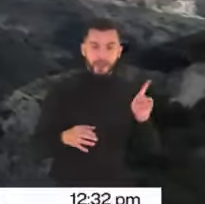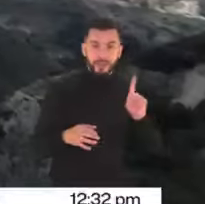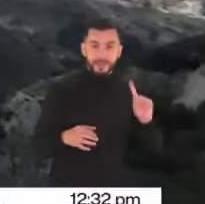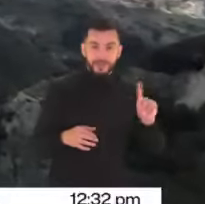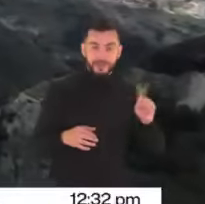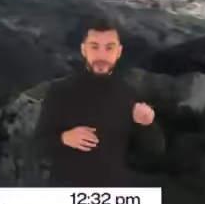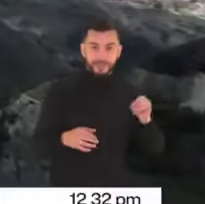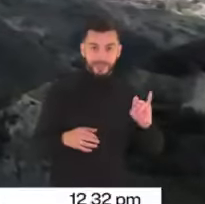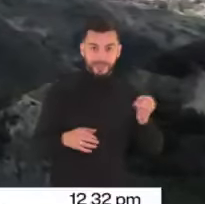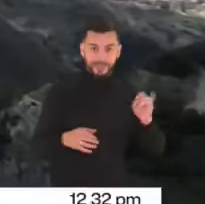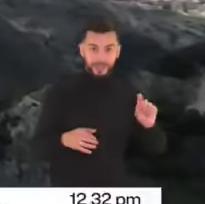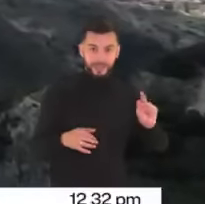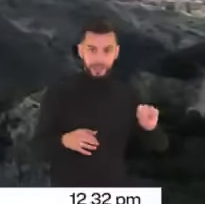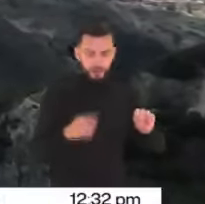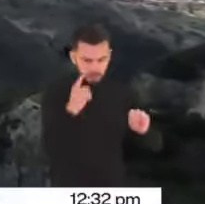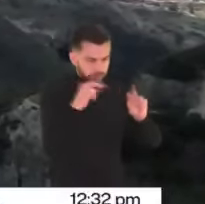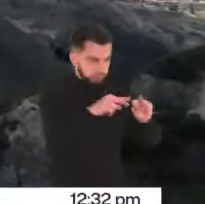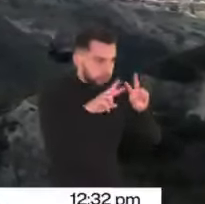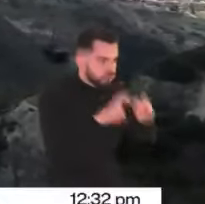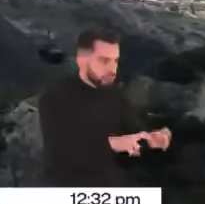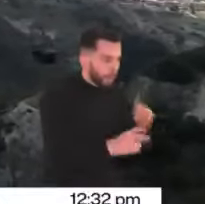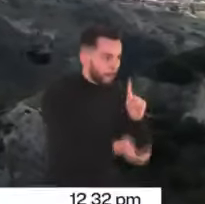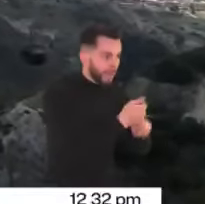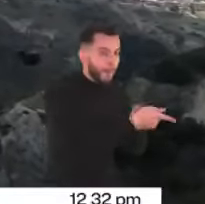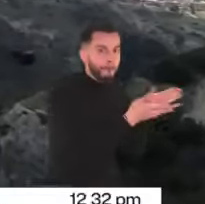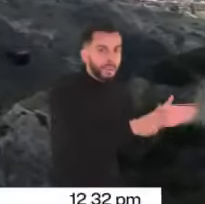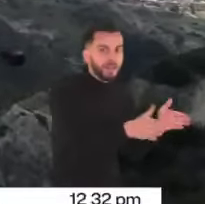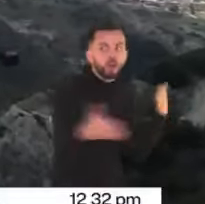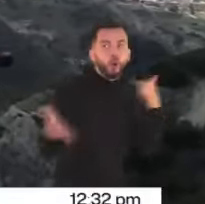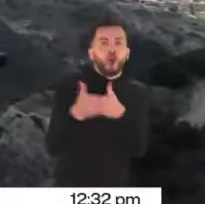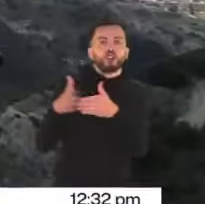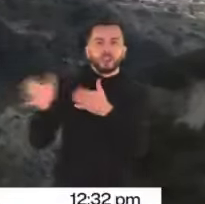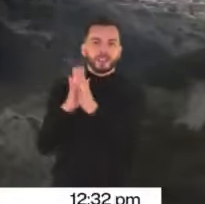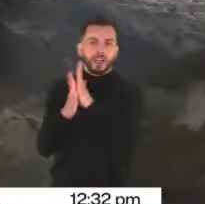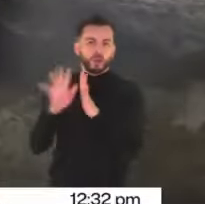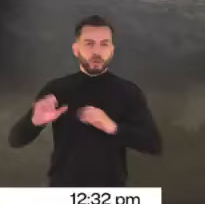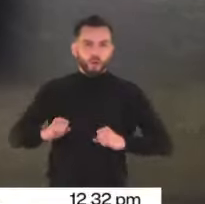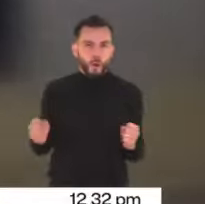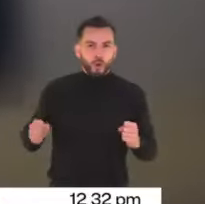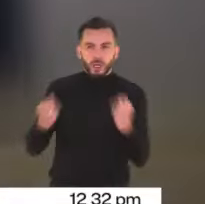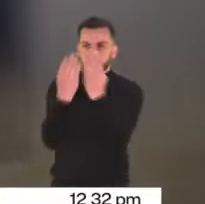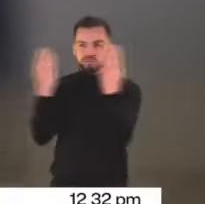lo que sería un plan para atentar contra el Palacio de Justicia en el centro de la capital.